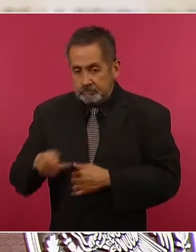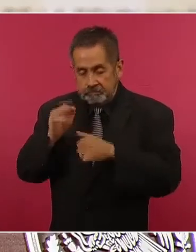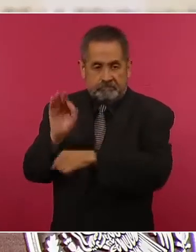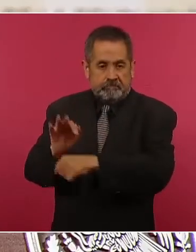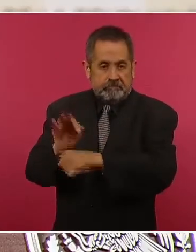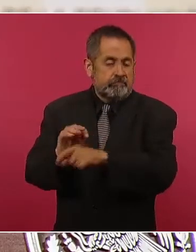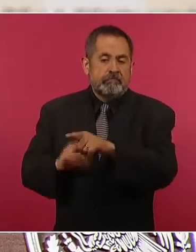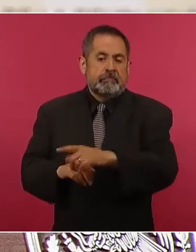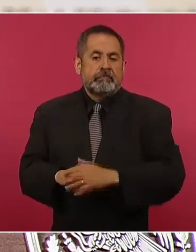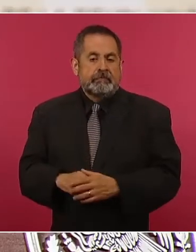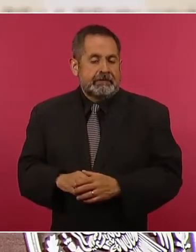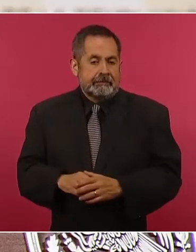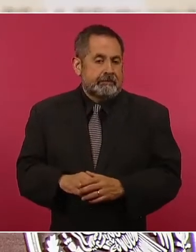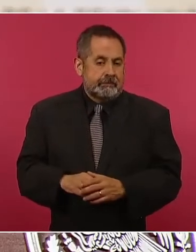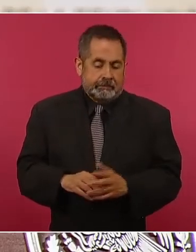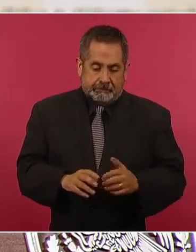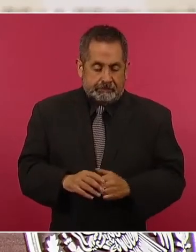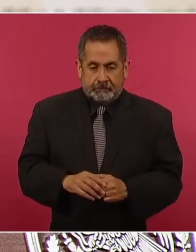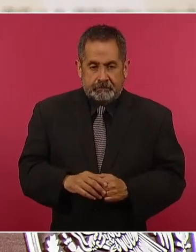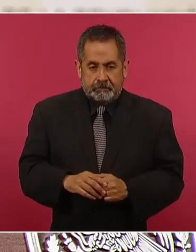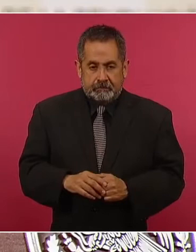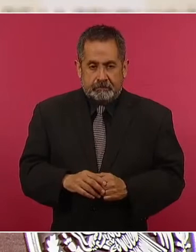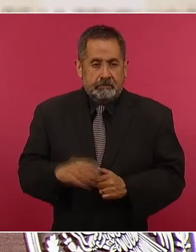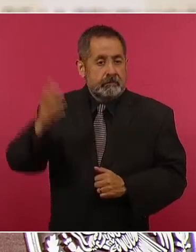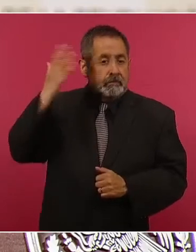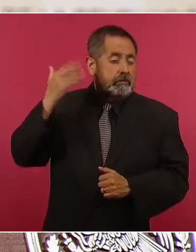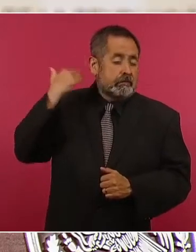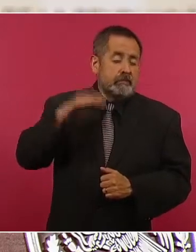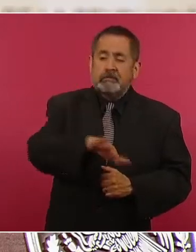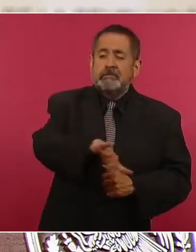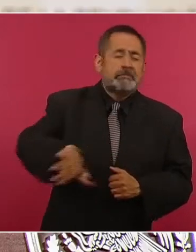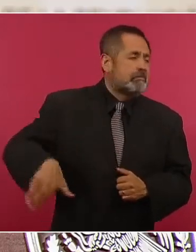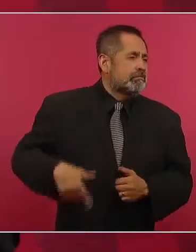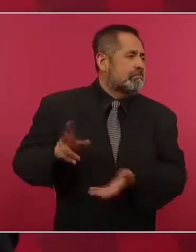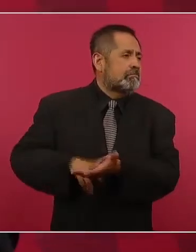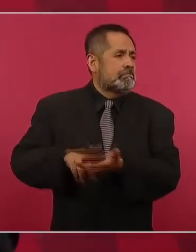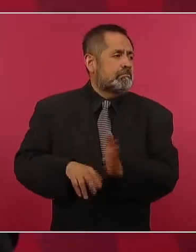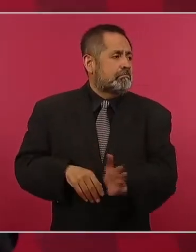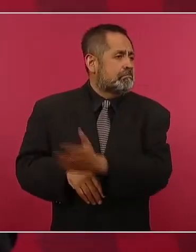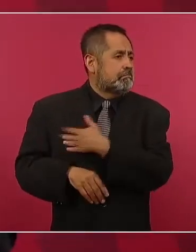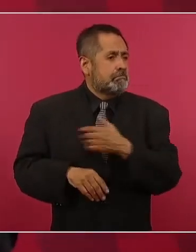de los que no existían, no contaban,